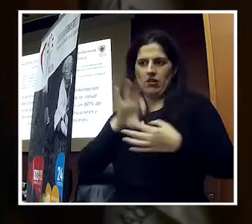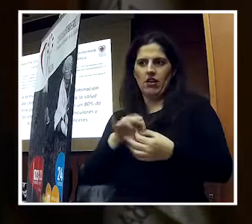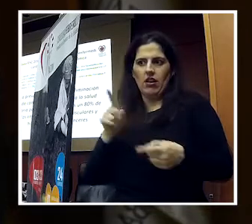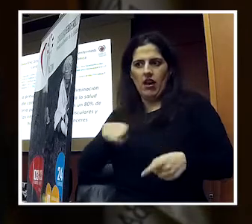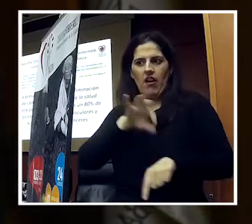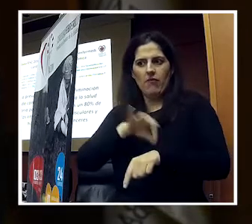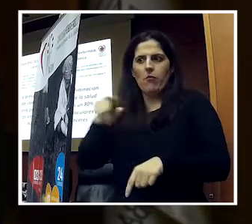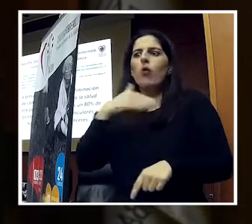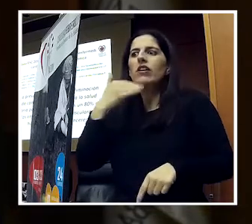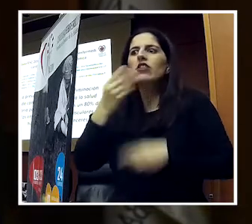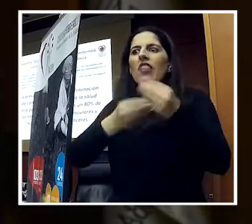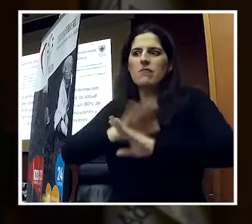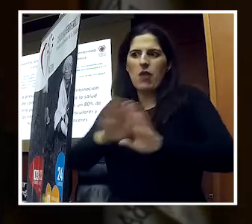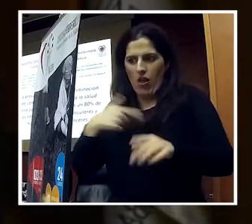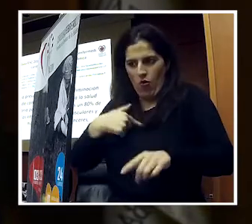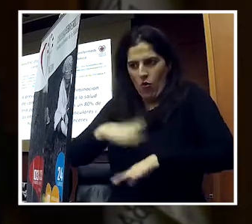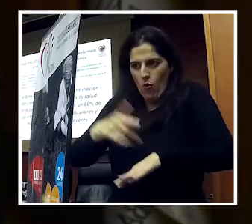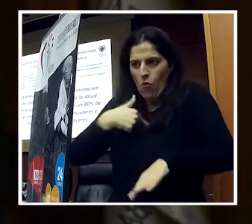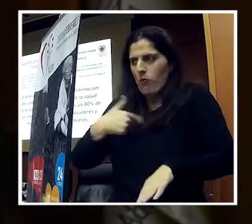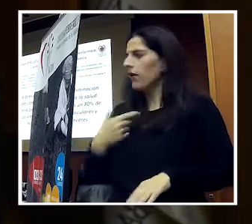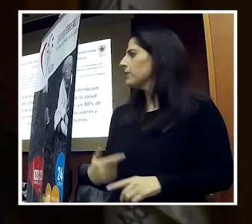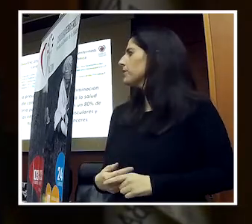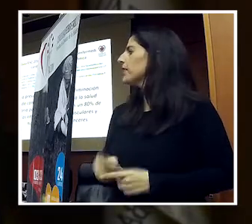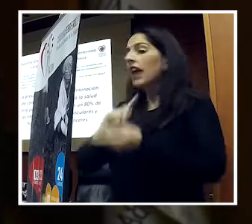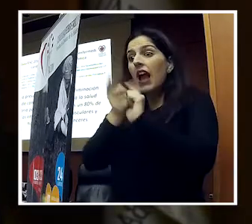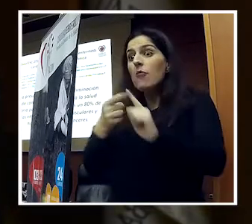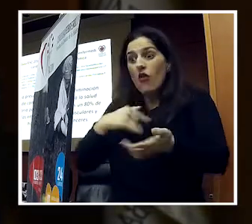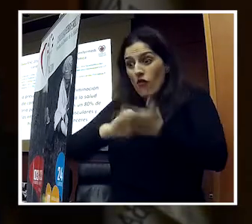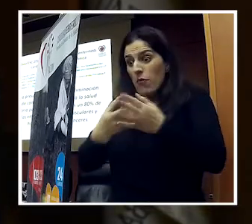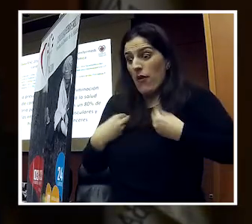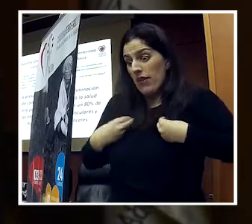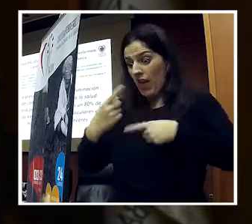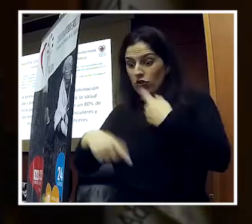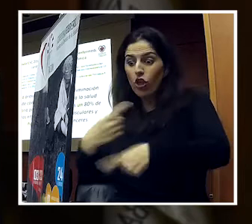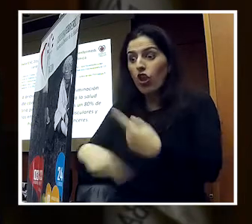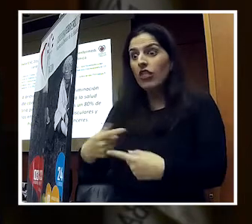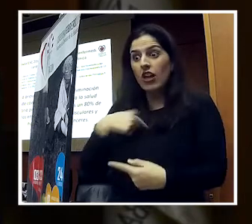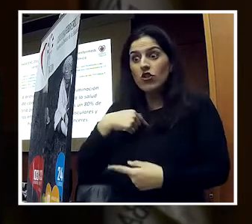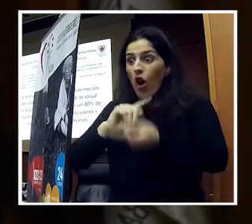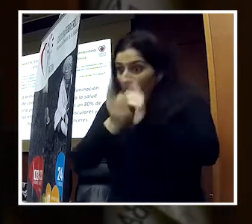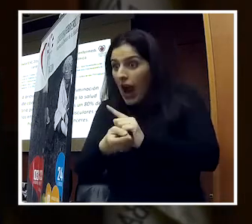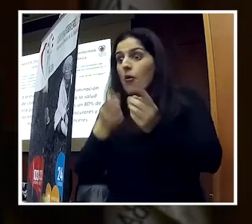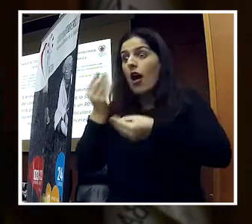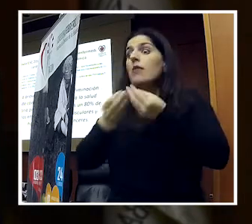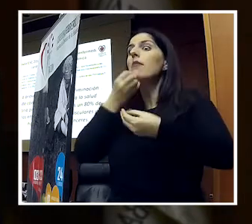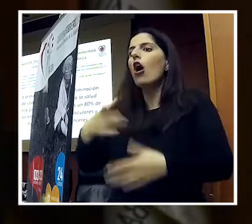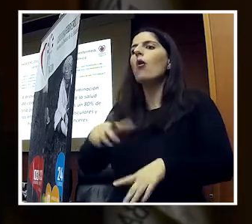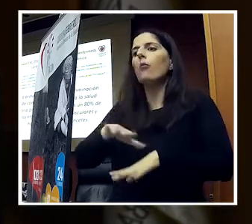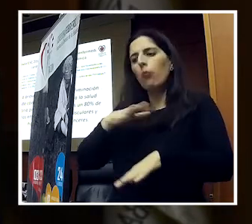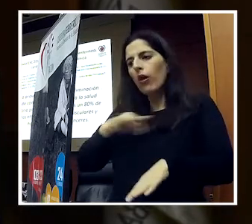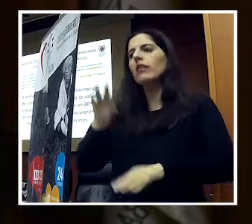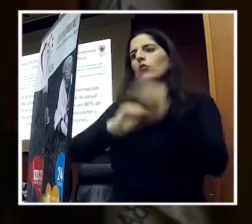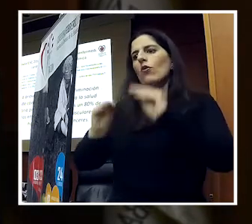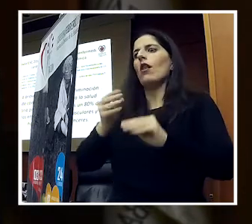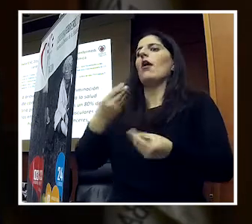muy importante, o sea, para que veáis que simplemente cambios de estilo de vida, como pueden ser que nosotros hagamos esos cambios a nivel de personal, no ya